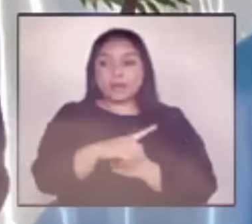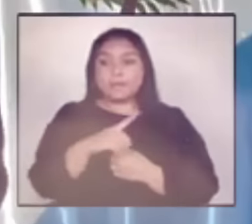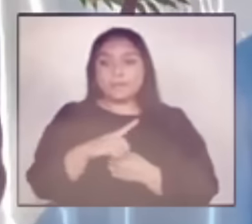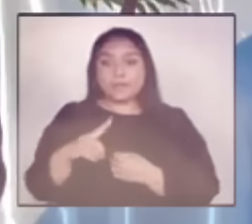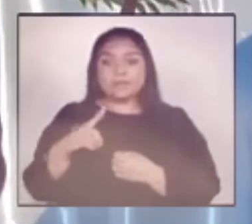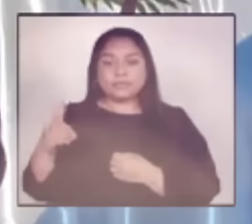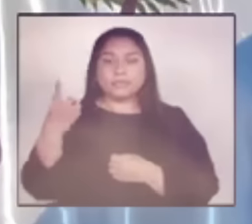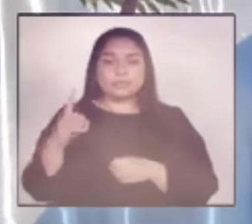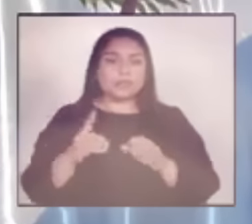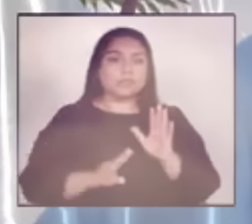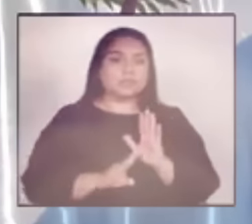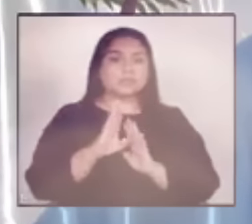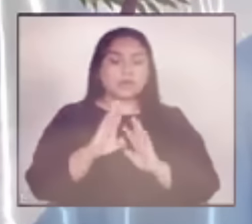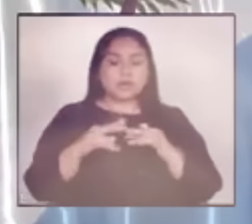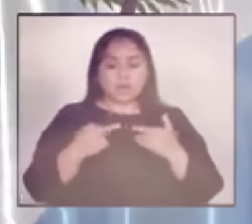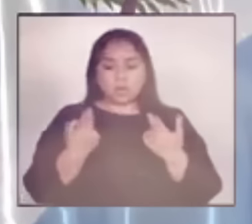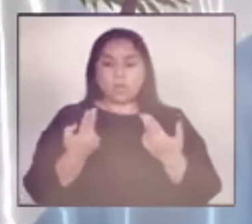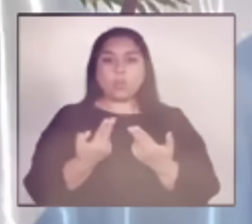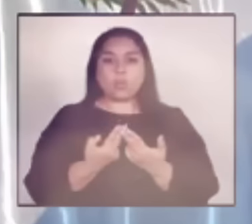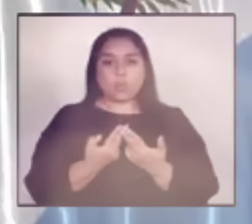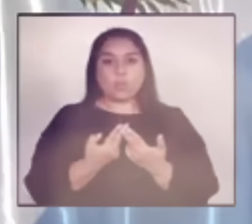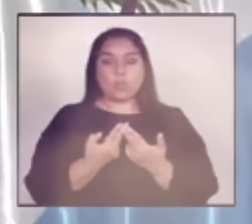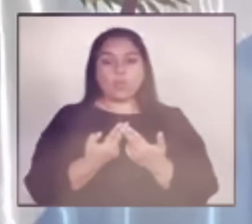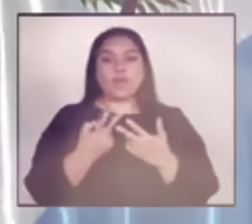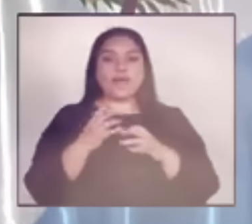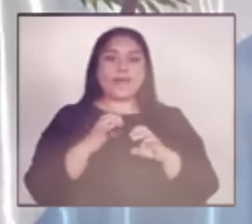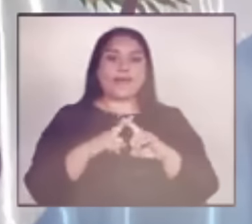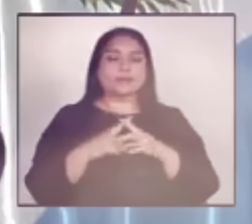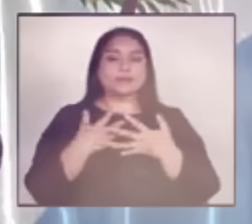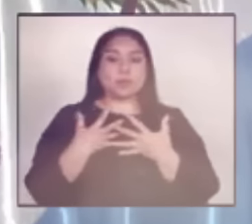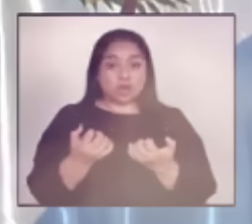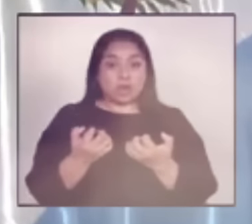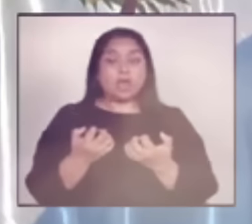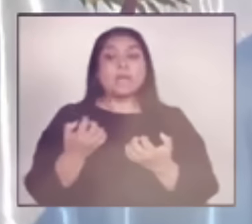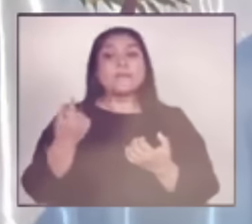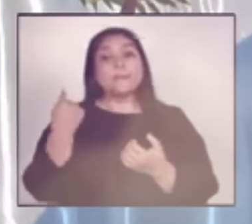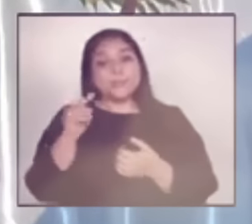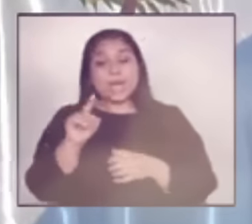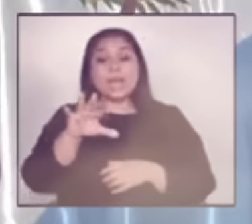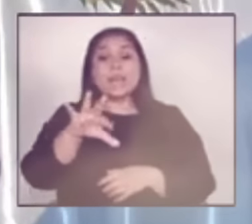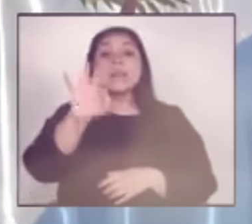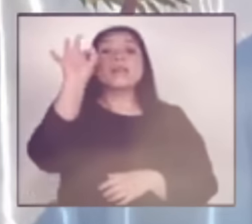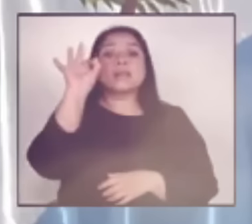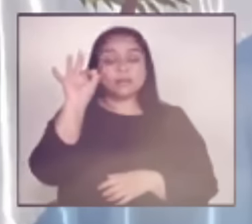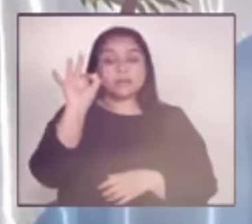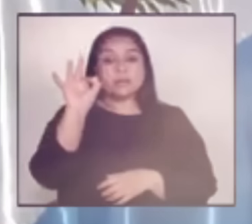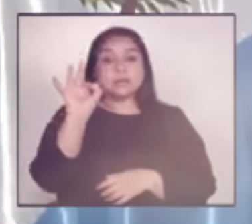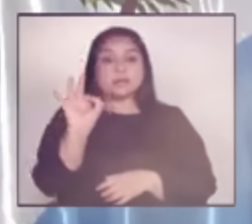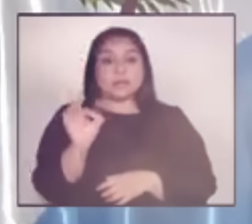de Desarrollo se reúna en sesión extraordinaria para elegir a